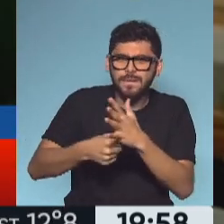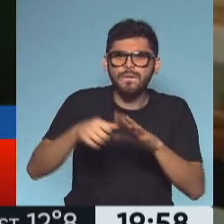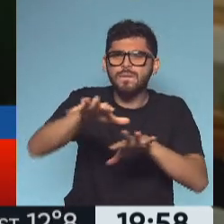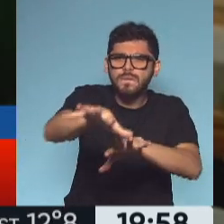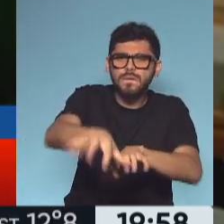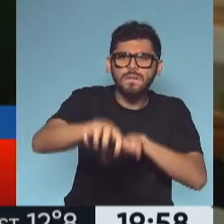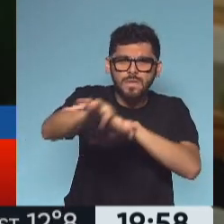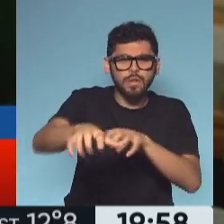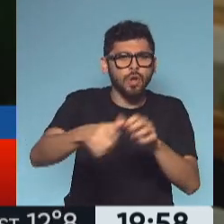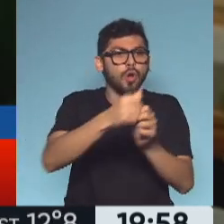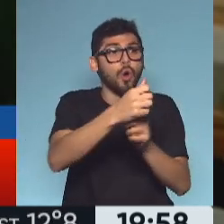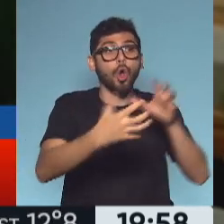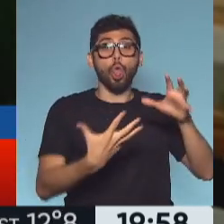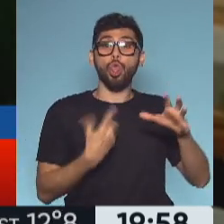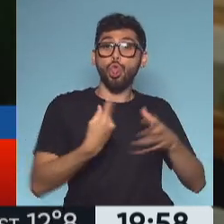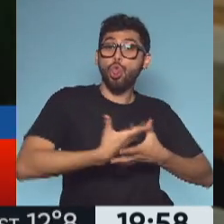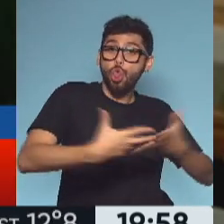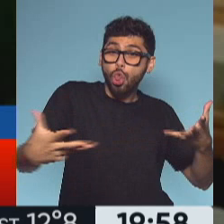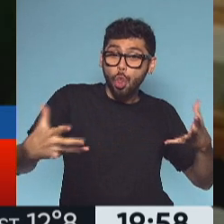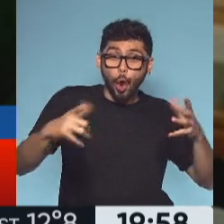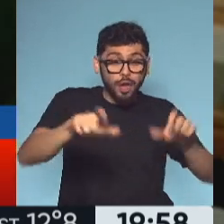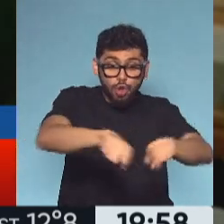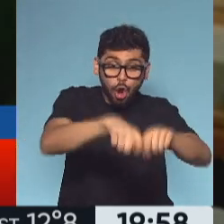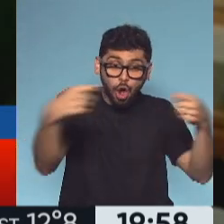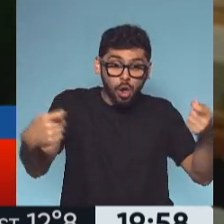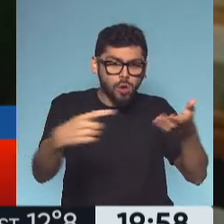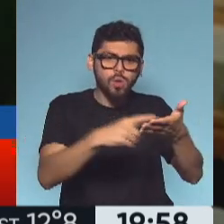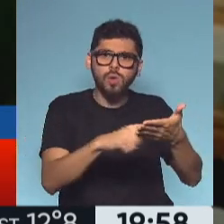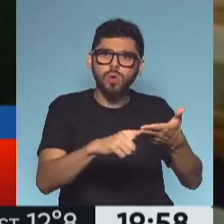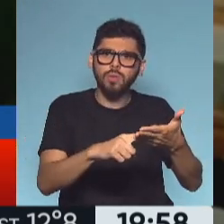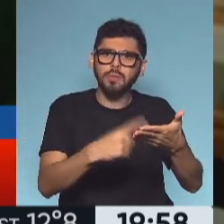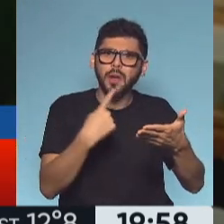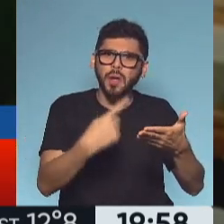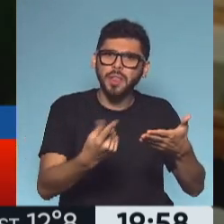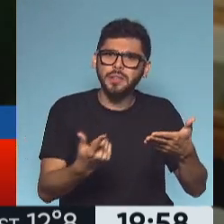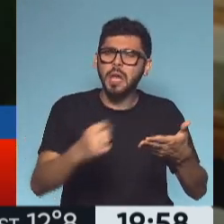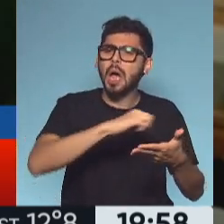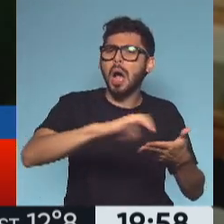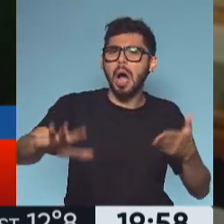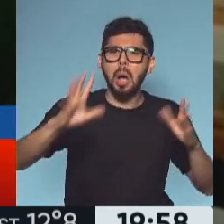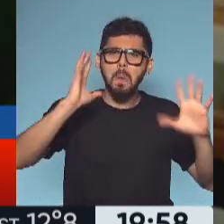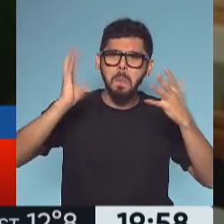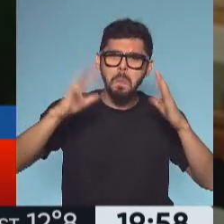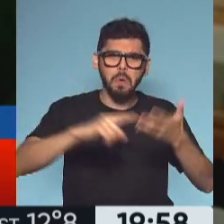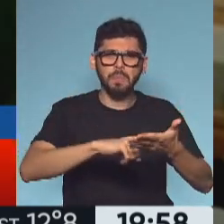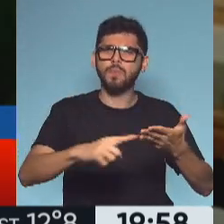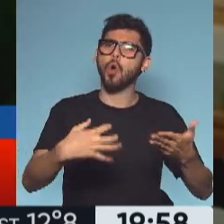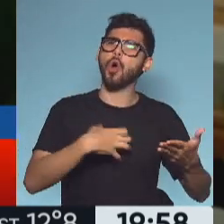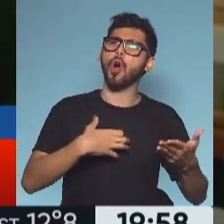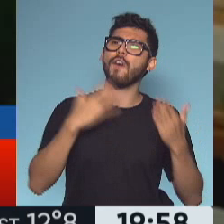rurales, de los medios hegemónicos, este último fin de semana, te ibas a encontrar con qué? Agitación en el campo,